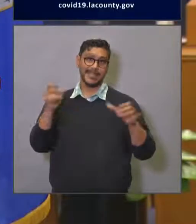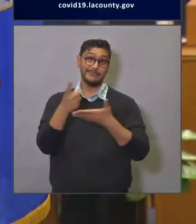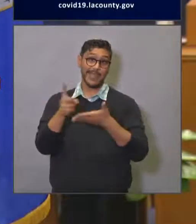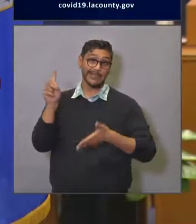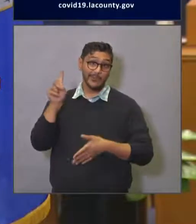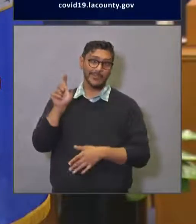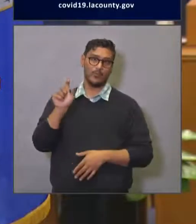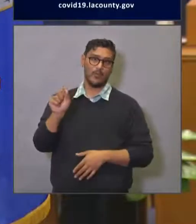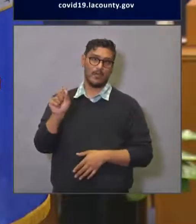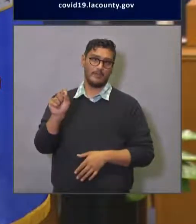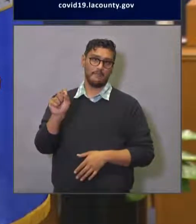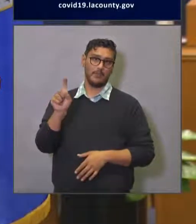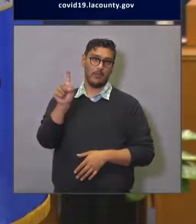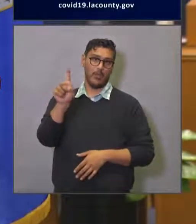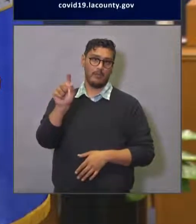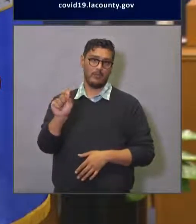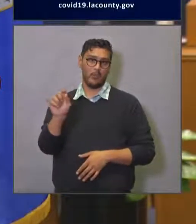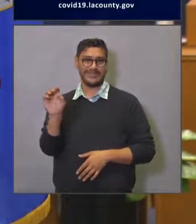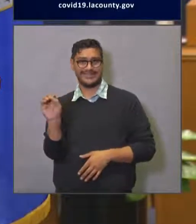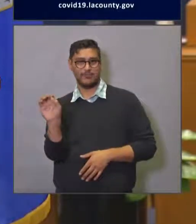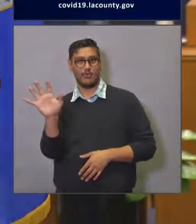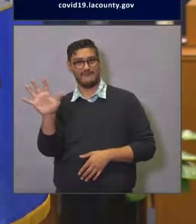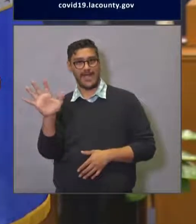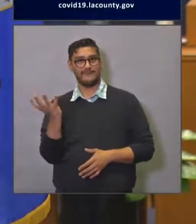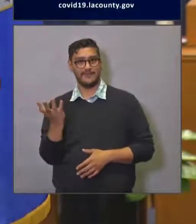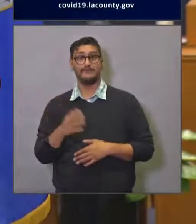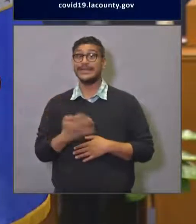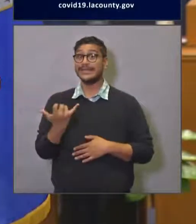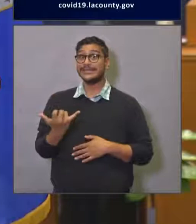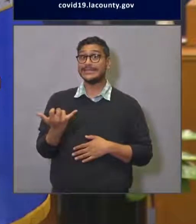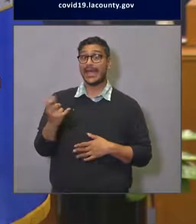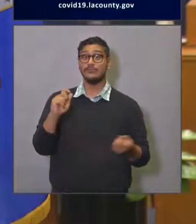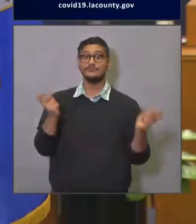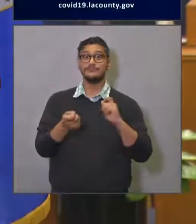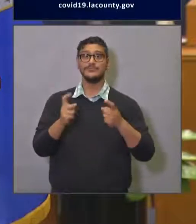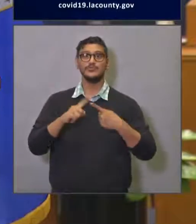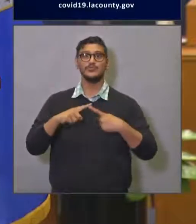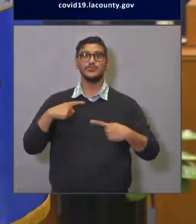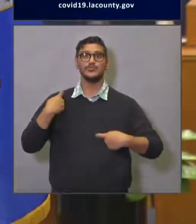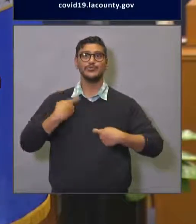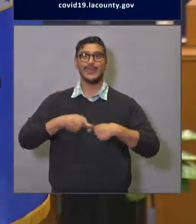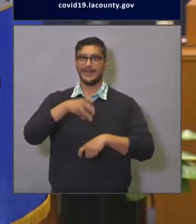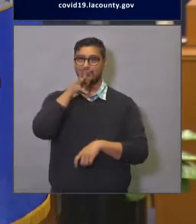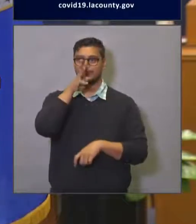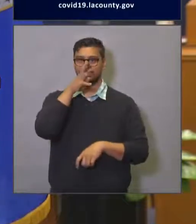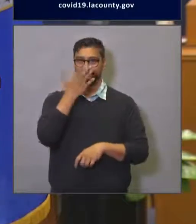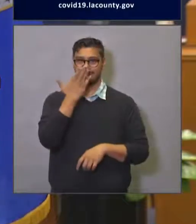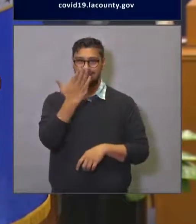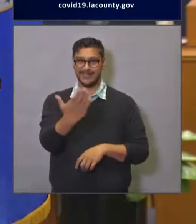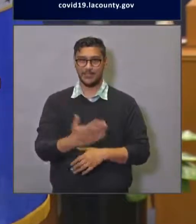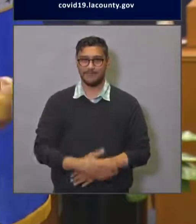was 1.05. And we'll now turn it over to Spanish language remarks. Thank you.